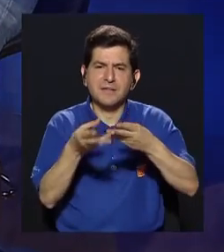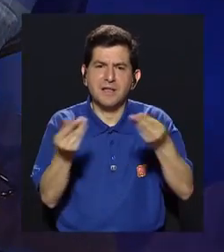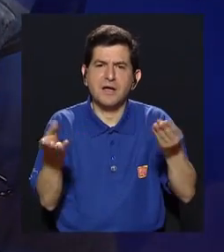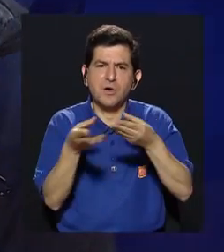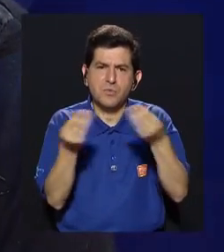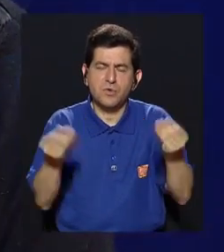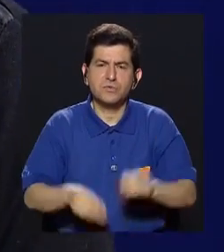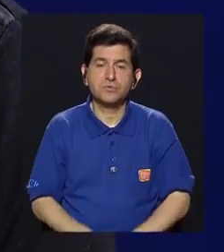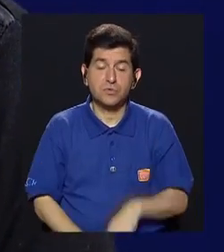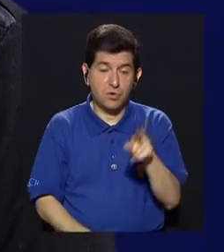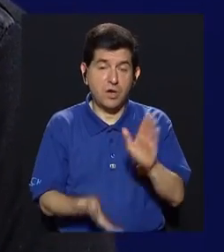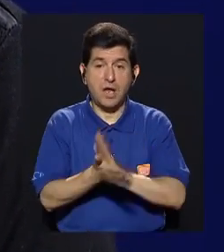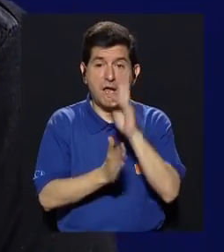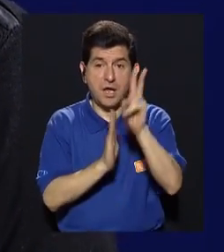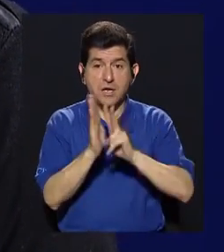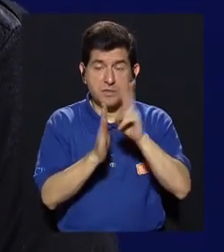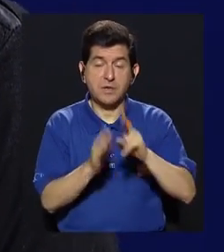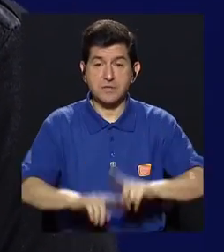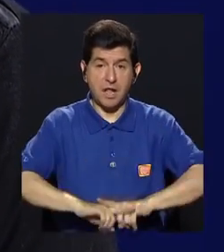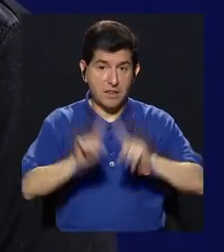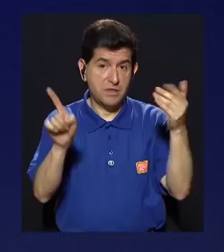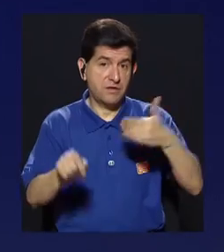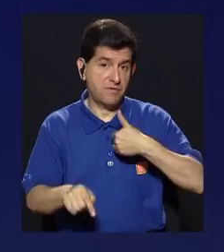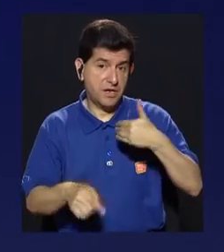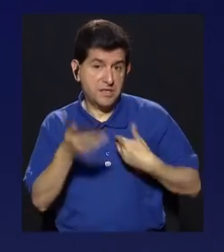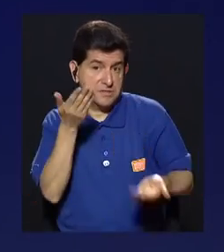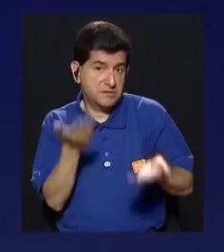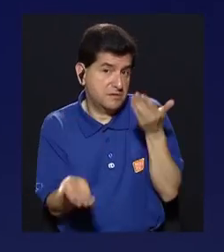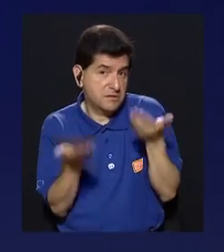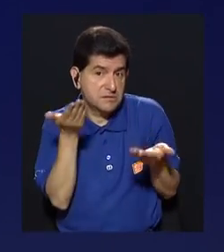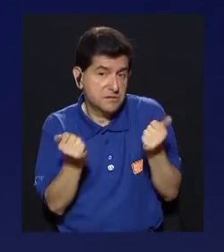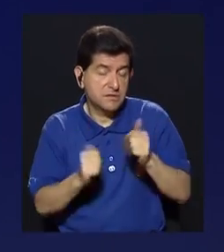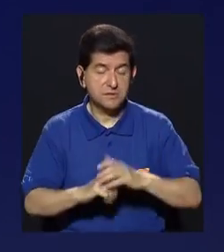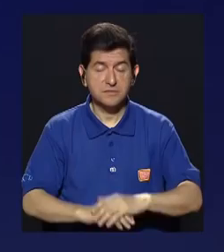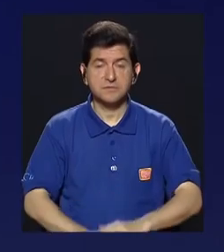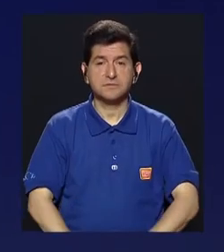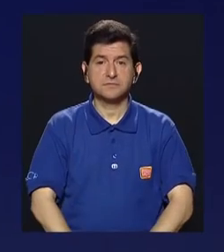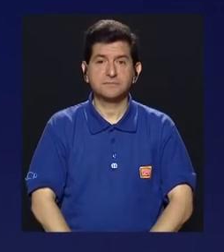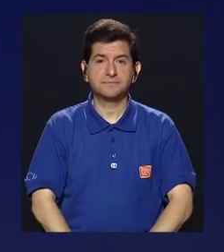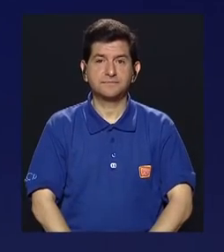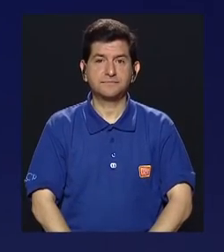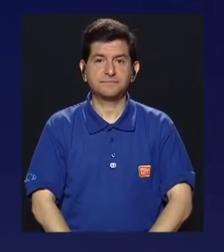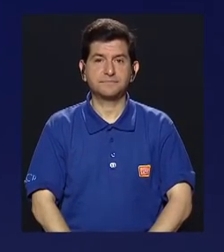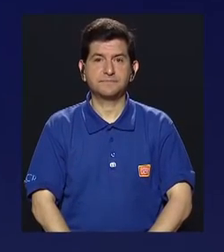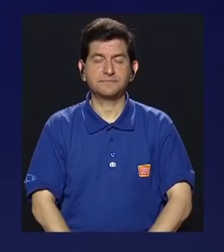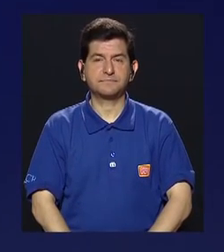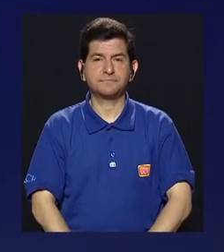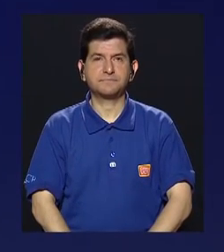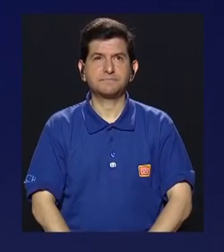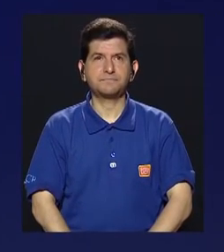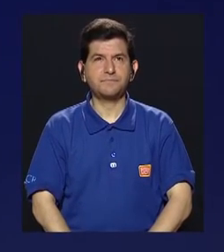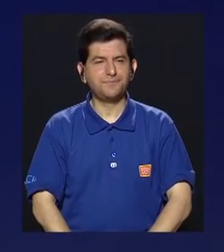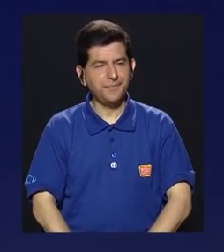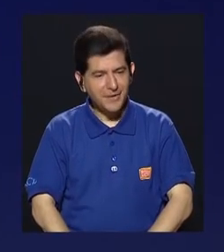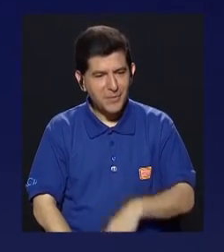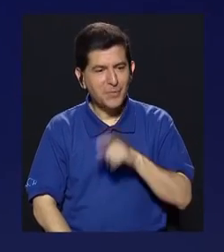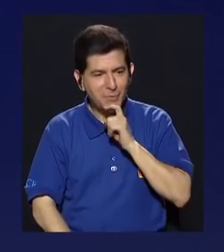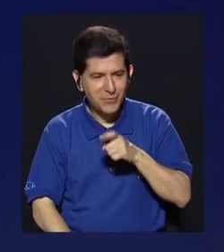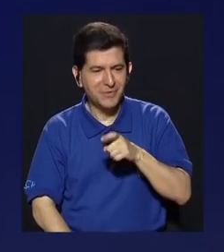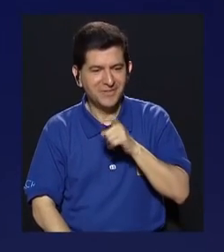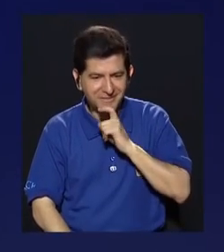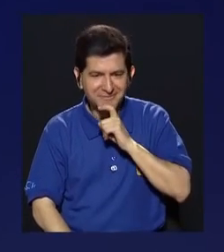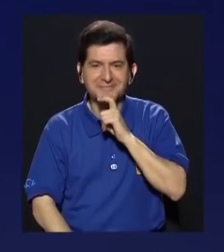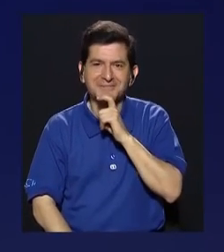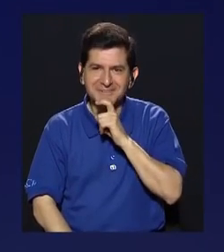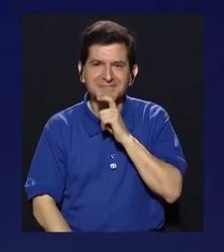de de largo si hay alguna digamos temática común en tus producciones este documental